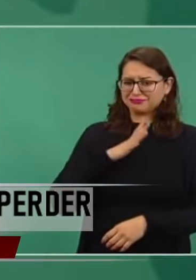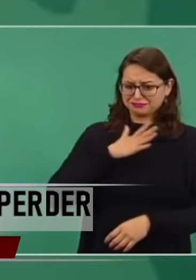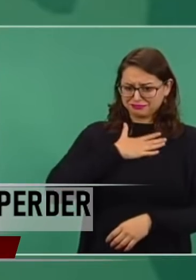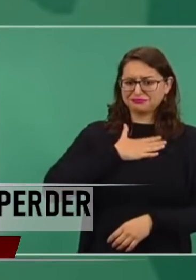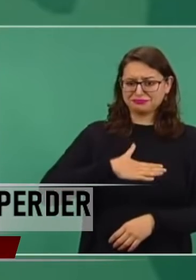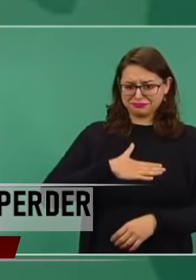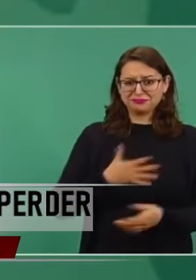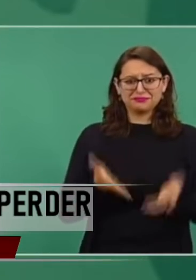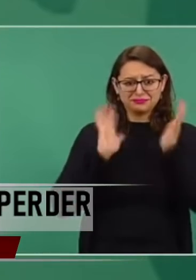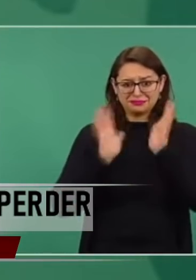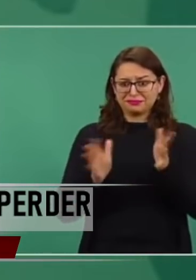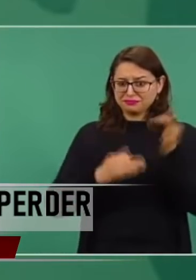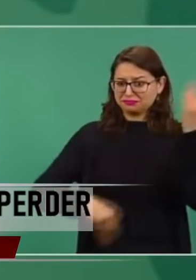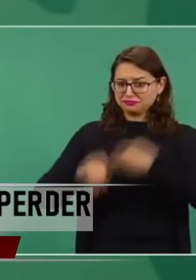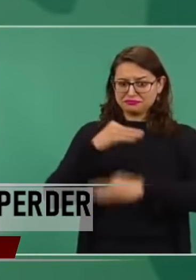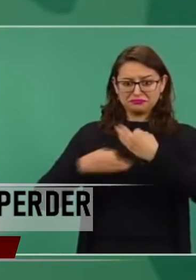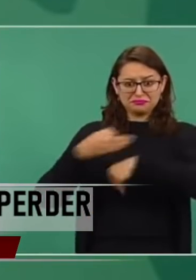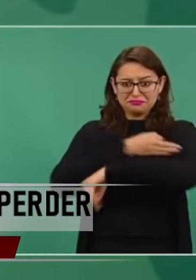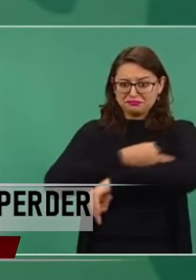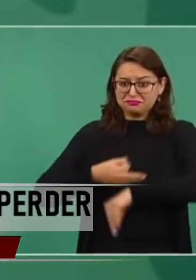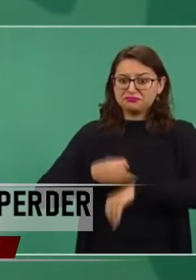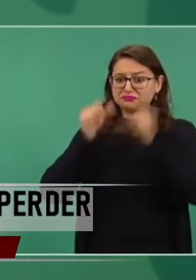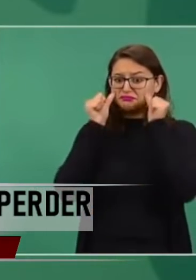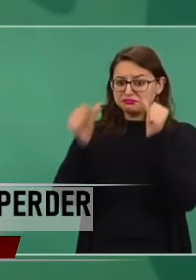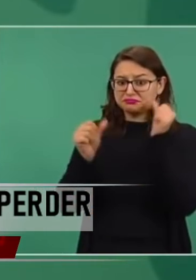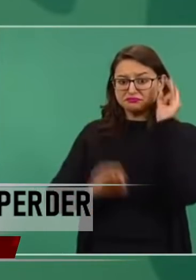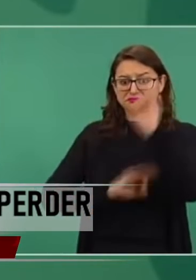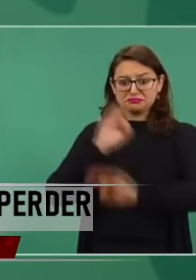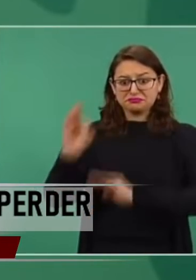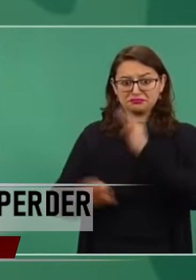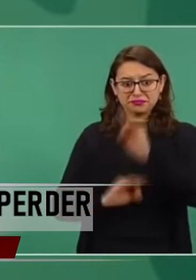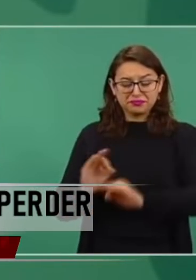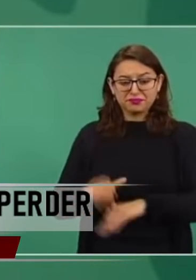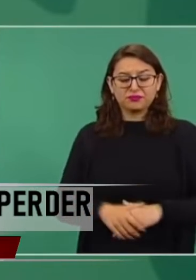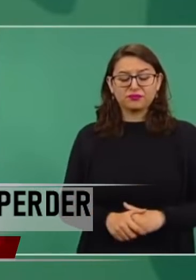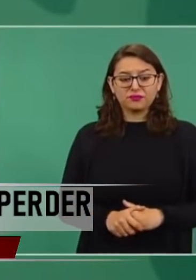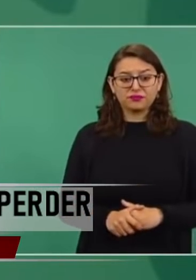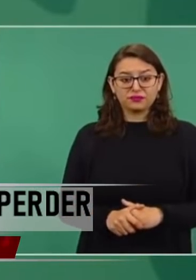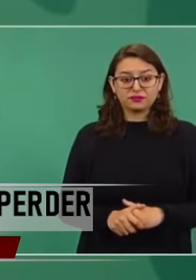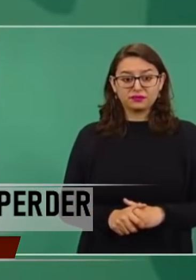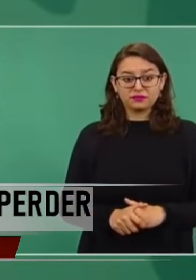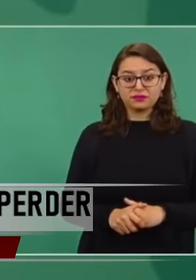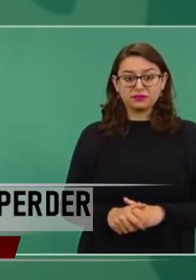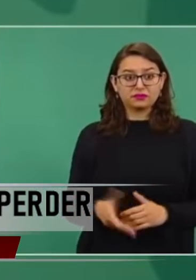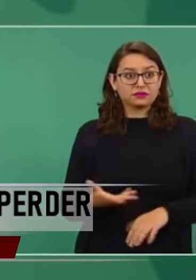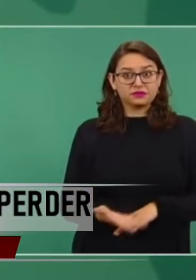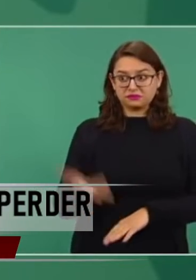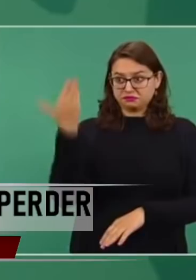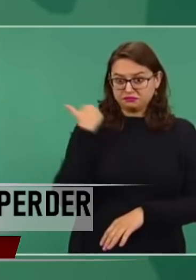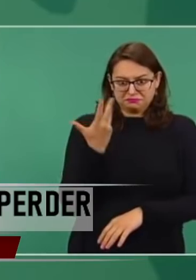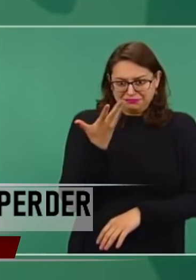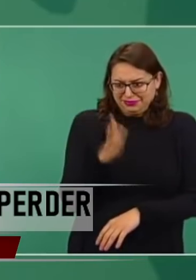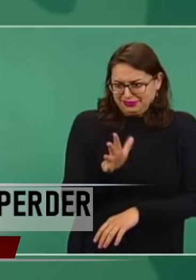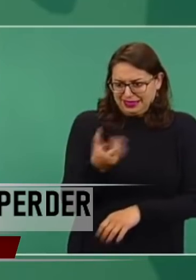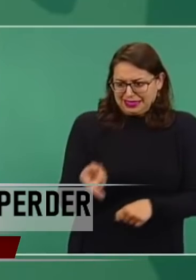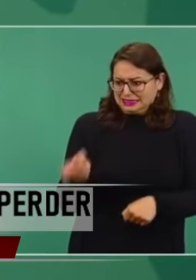a los familiares de las víctimas tuvimos una reunión le decía hace 10 días en Tula